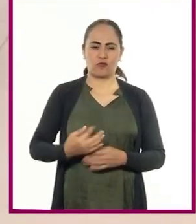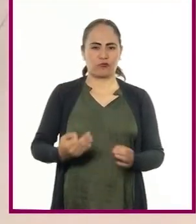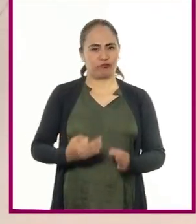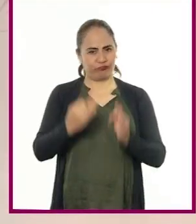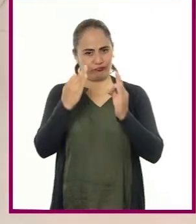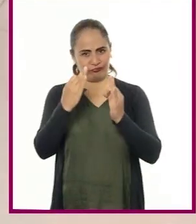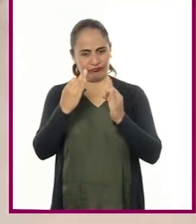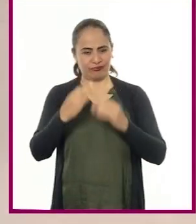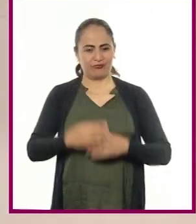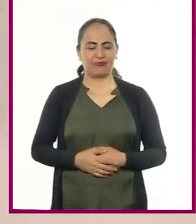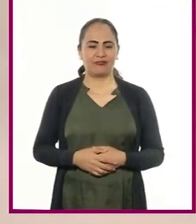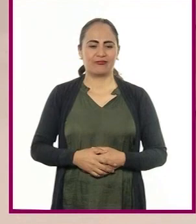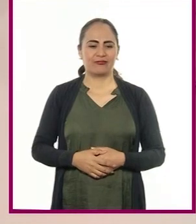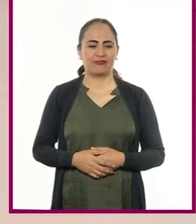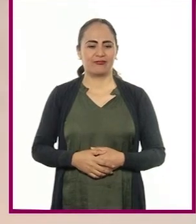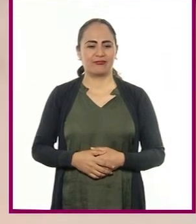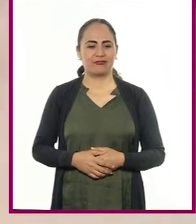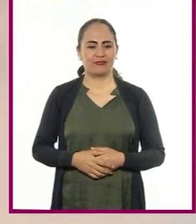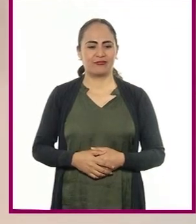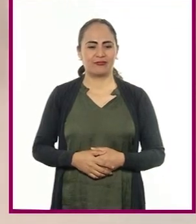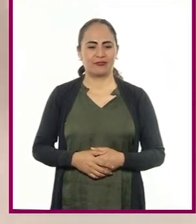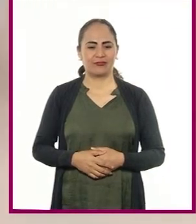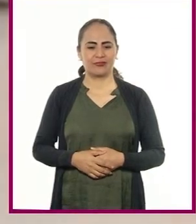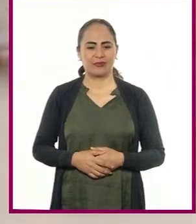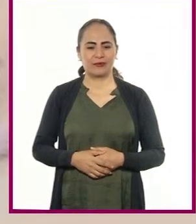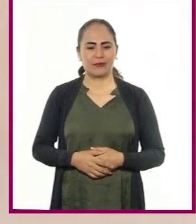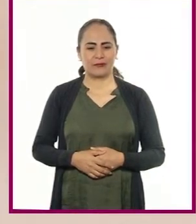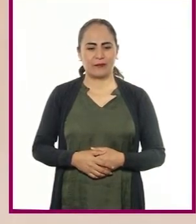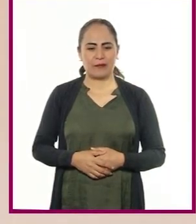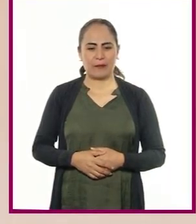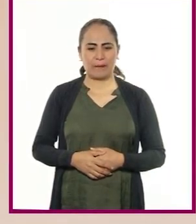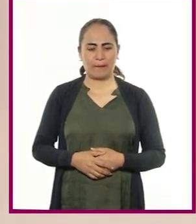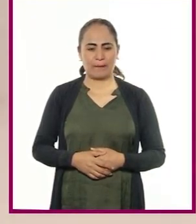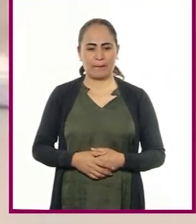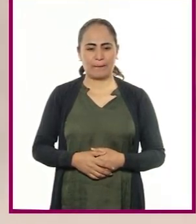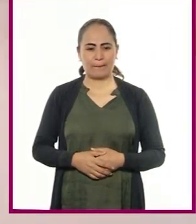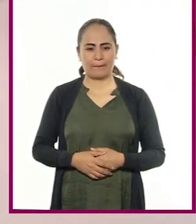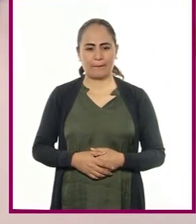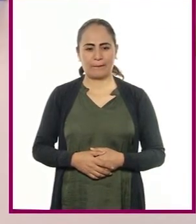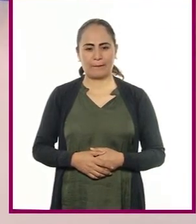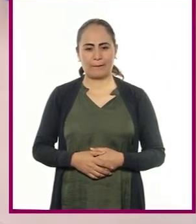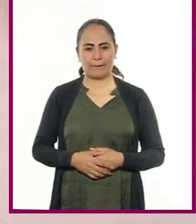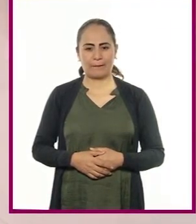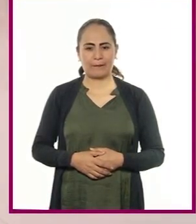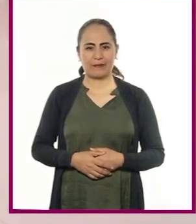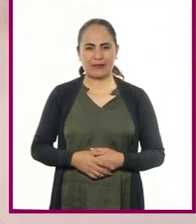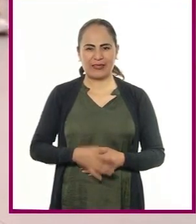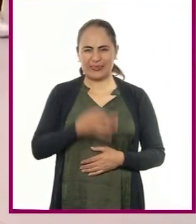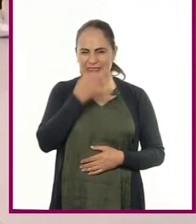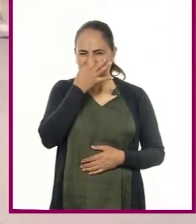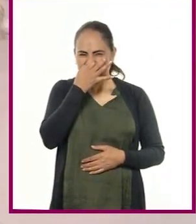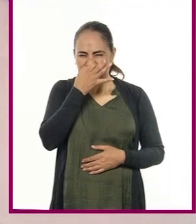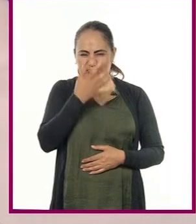Sale Daniel. Ah, ese era el último también. Esto no se quiere quedar. Oh, casi. Ah, casi.